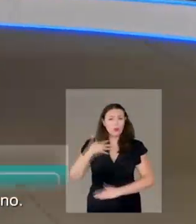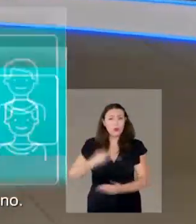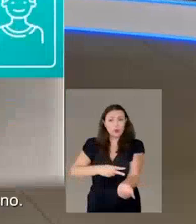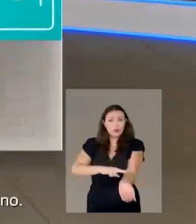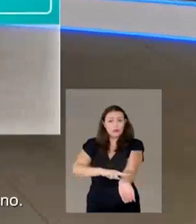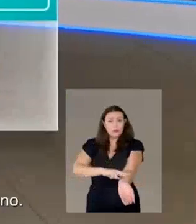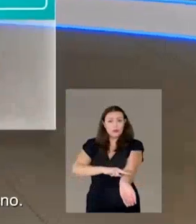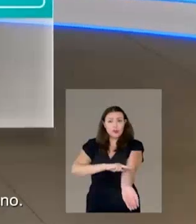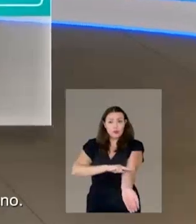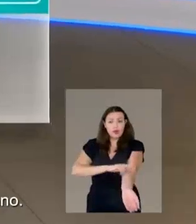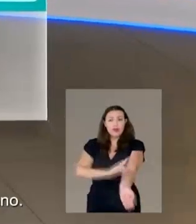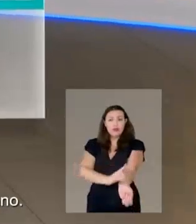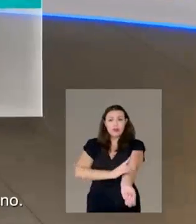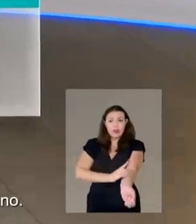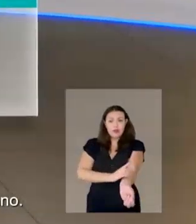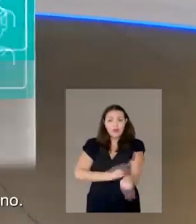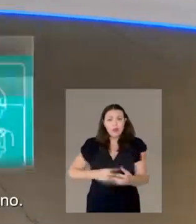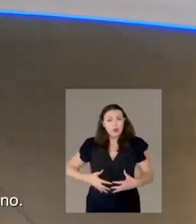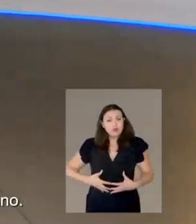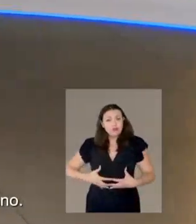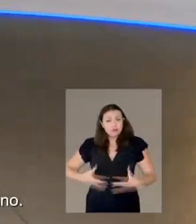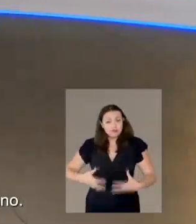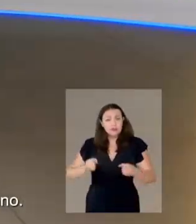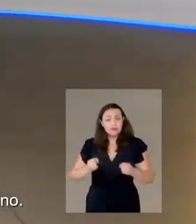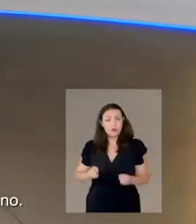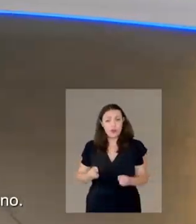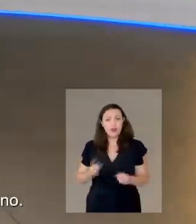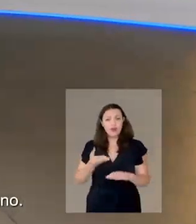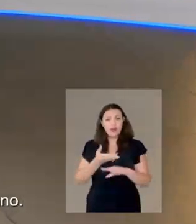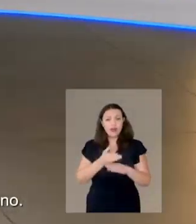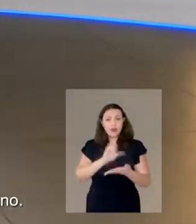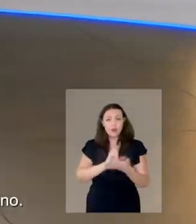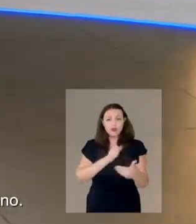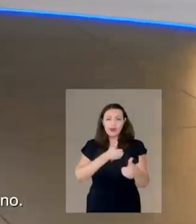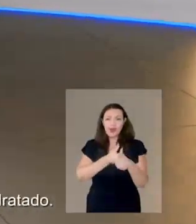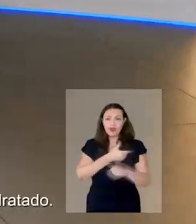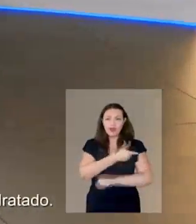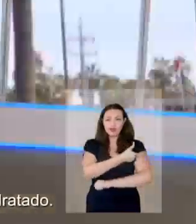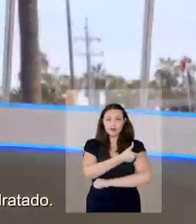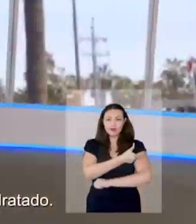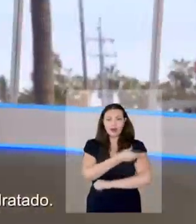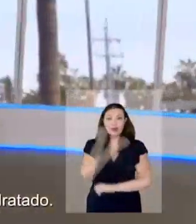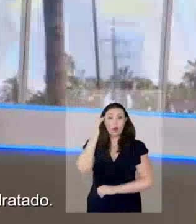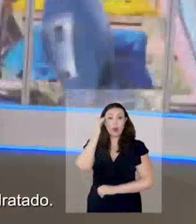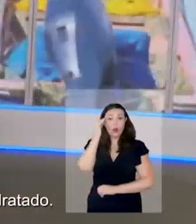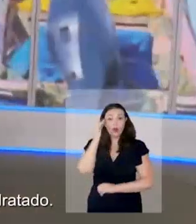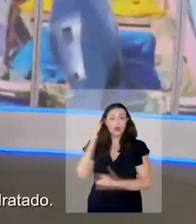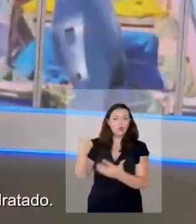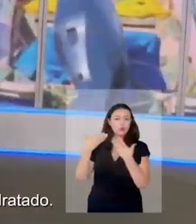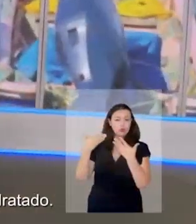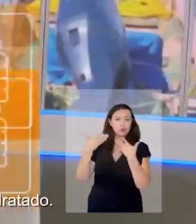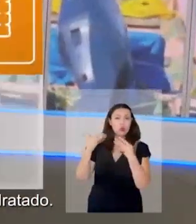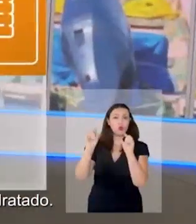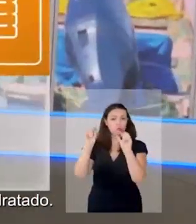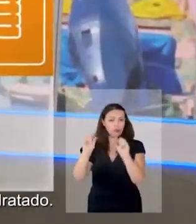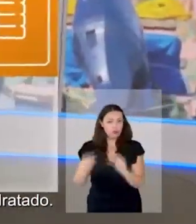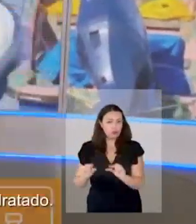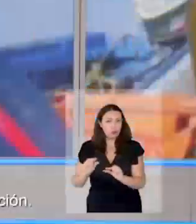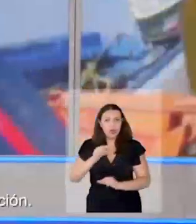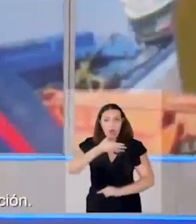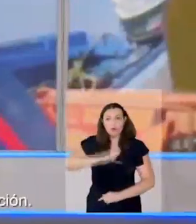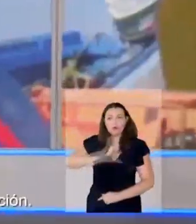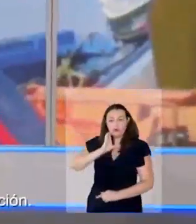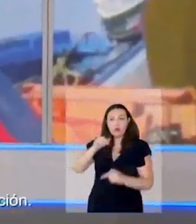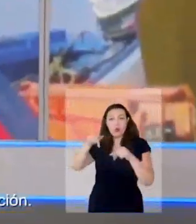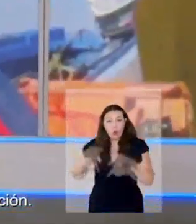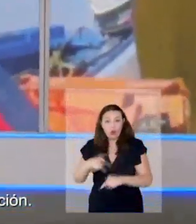arterial, diabetes u obesidad, acude al vacunatorio más cercano. Recuerda ir en las horas de menor calor y mantenerte hidratado.